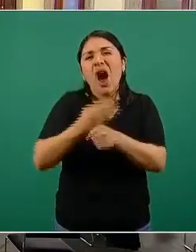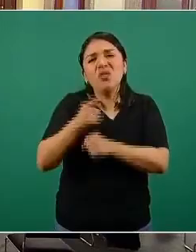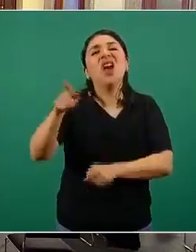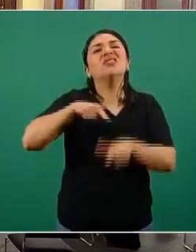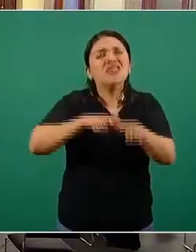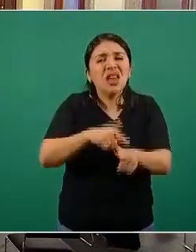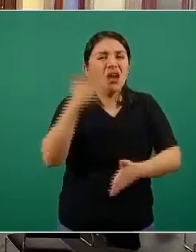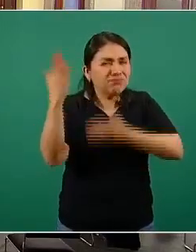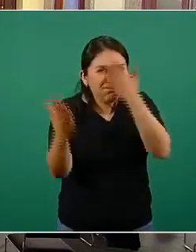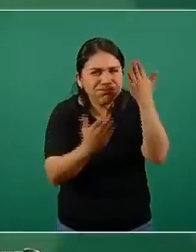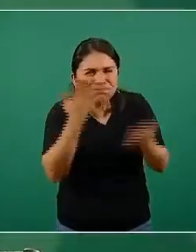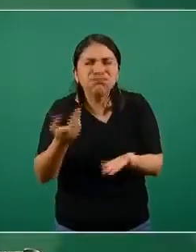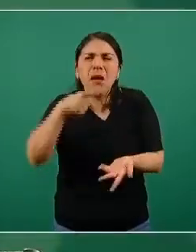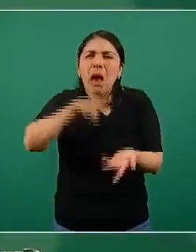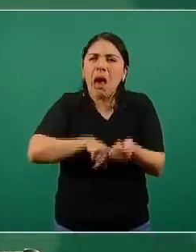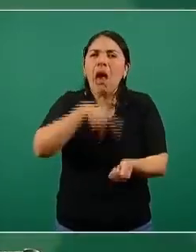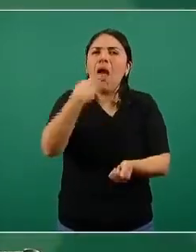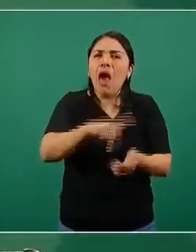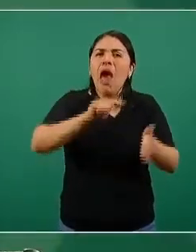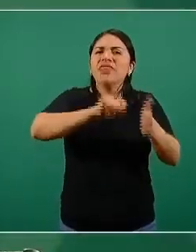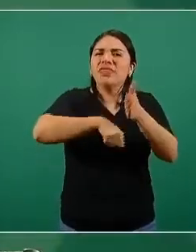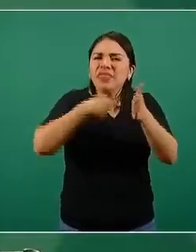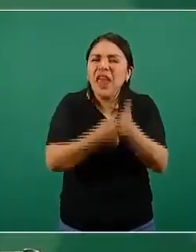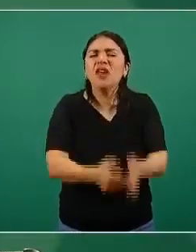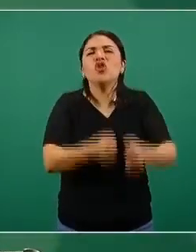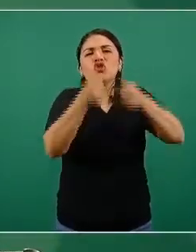el componente técnico como el componente de